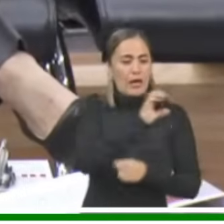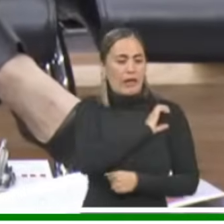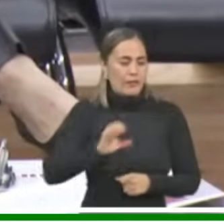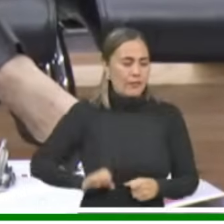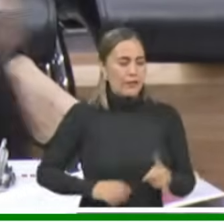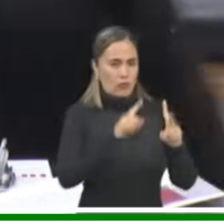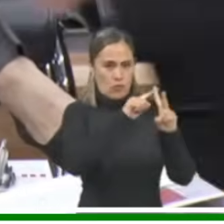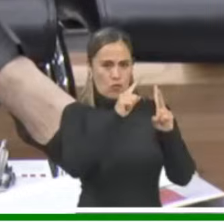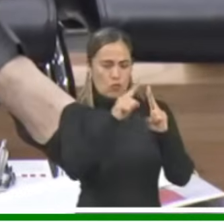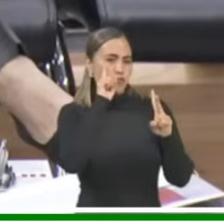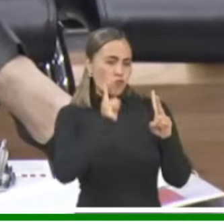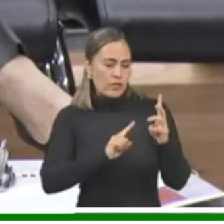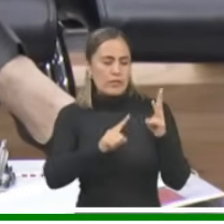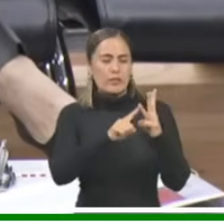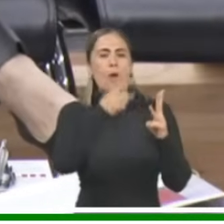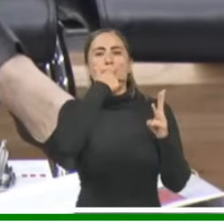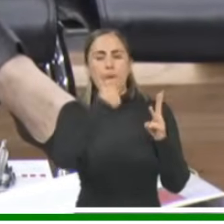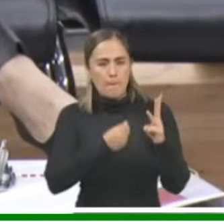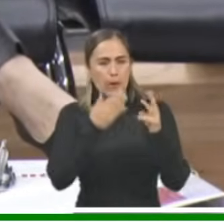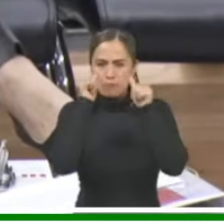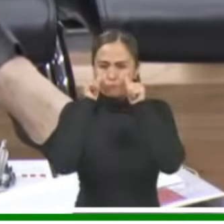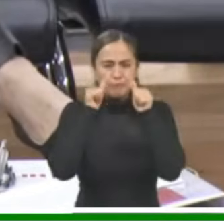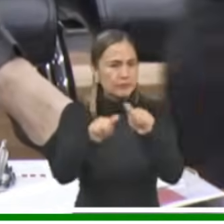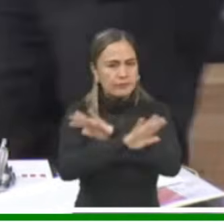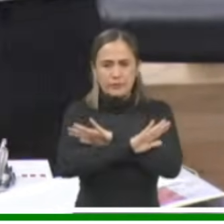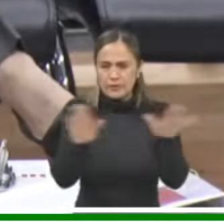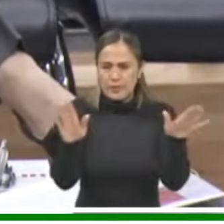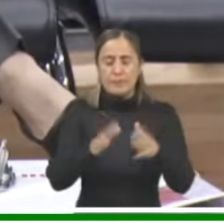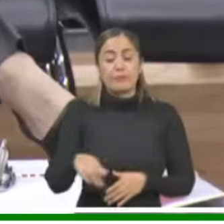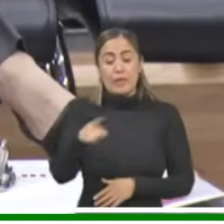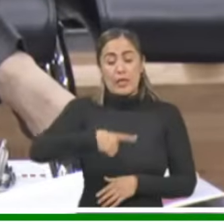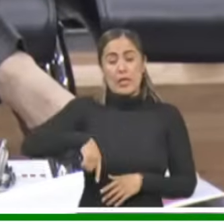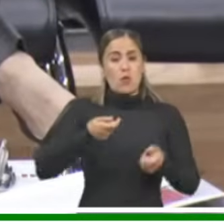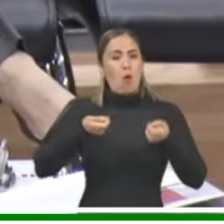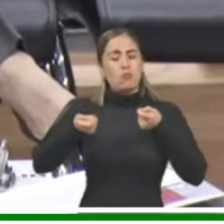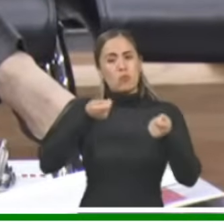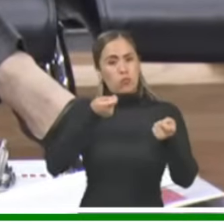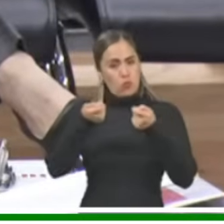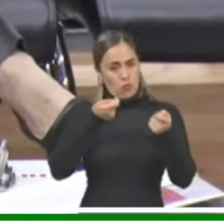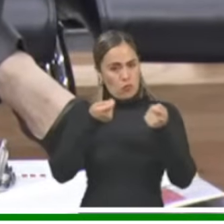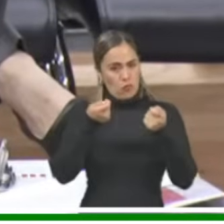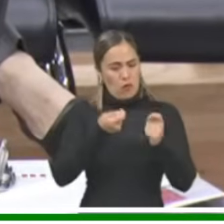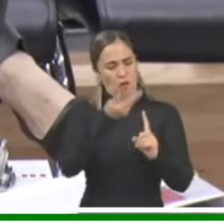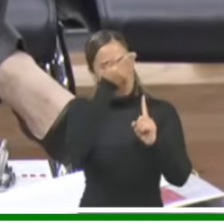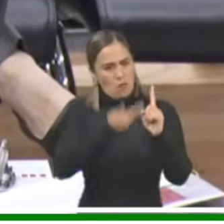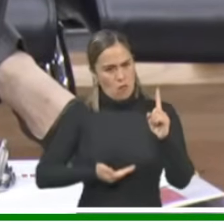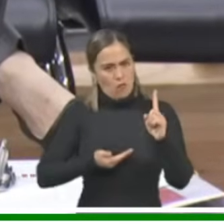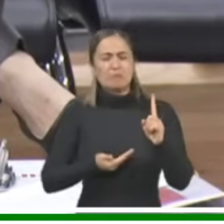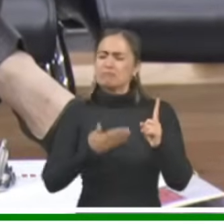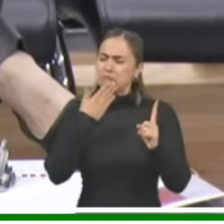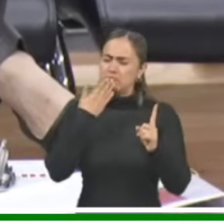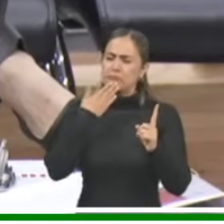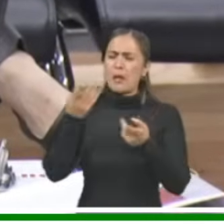el candidato y en ninguna otra cosa. Que los moderadores se distingan, valga la redundancia, por su